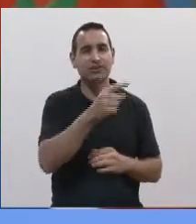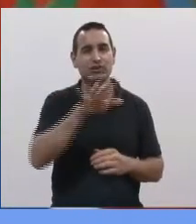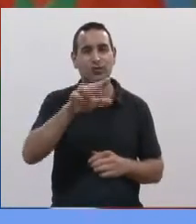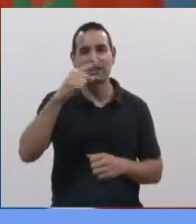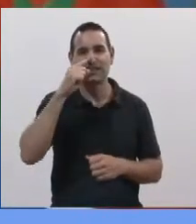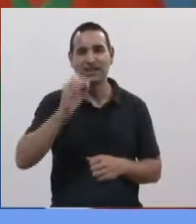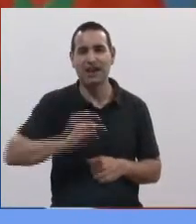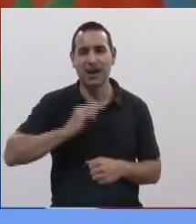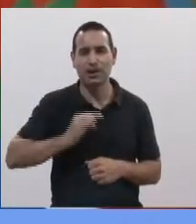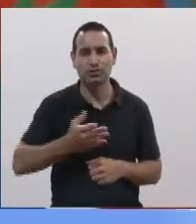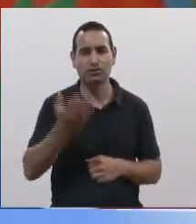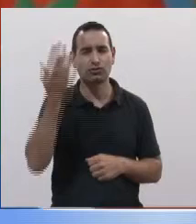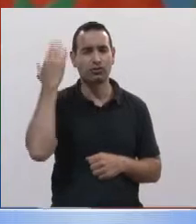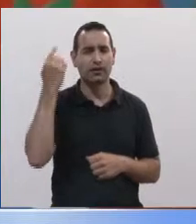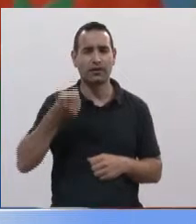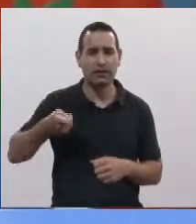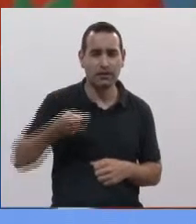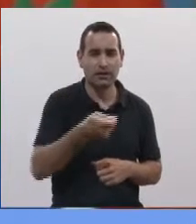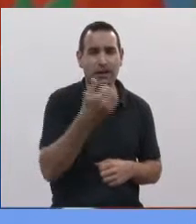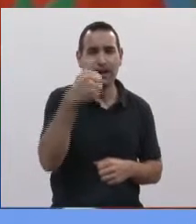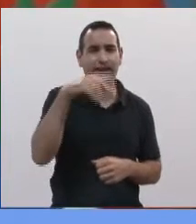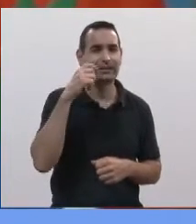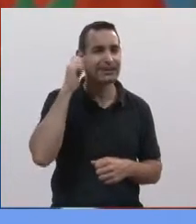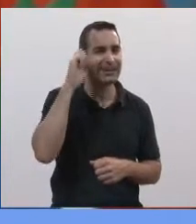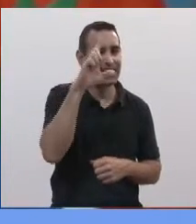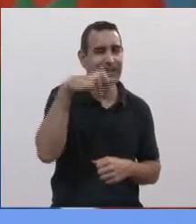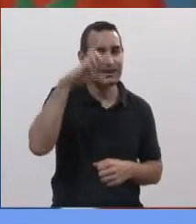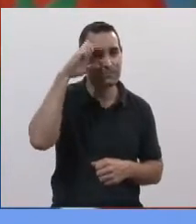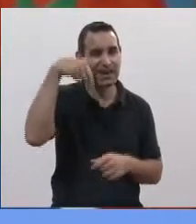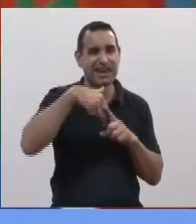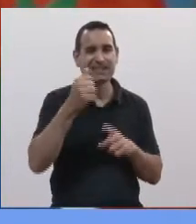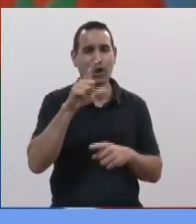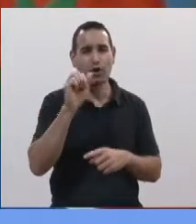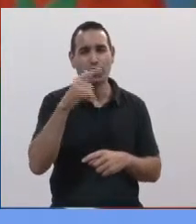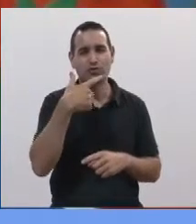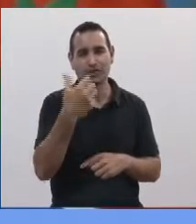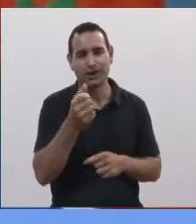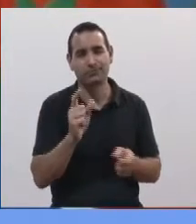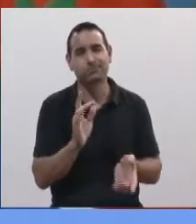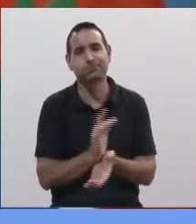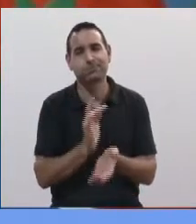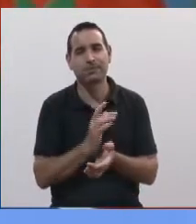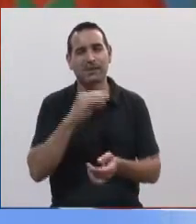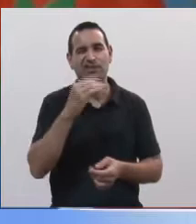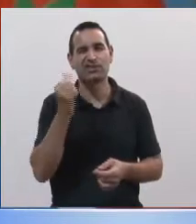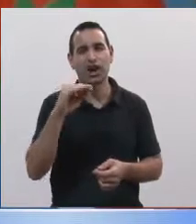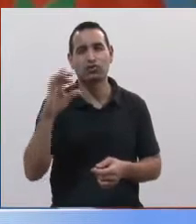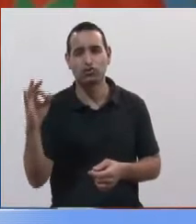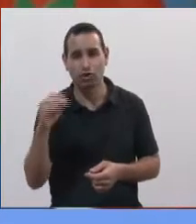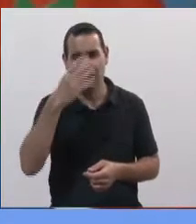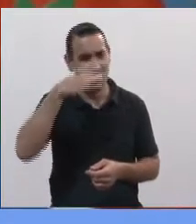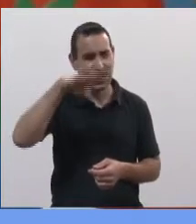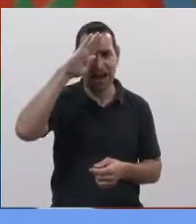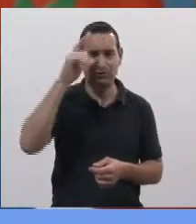157 años del asesinato de Ángel Vicente Peñalosa, el Chacho, ese gaucho riojano que